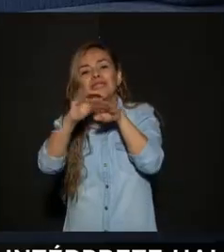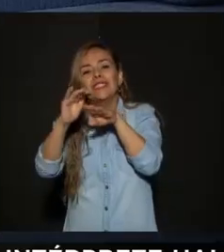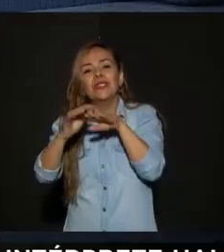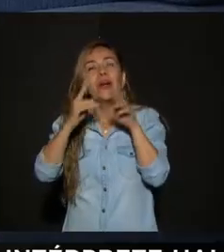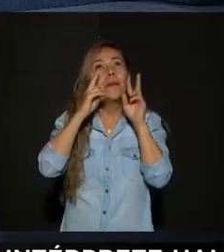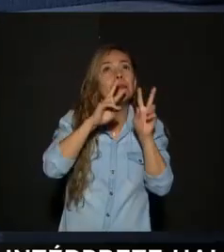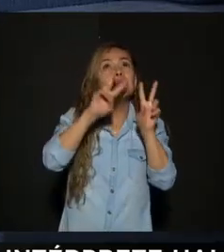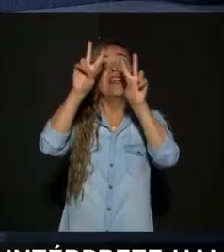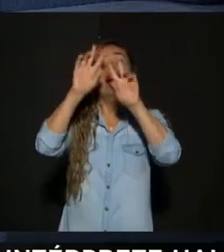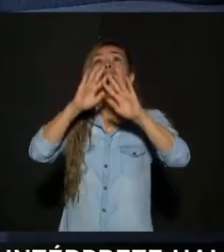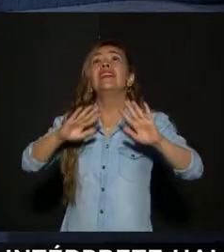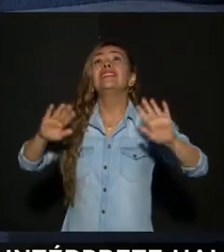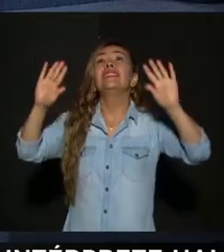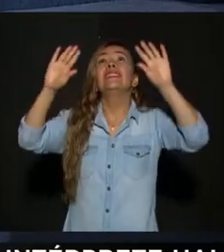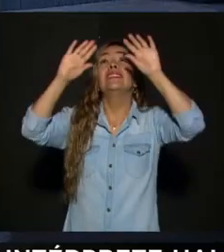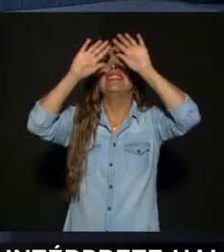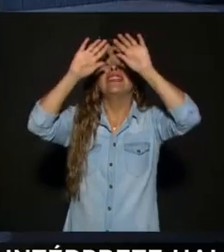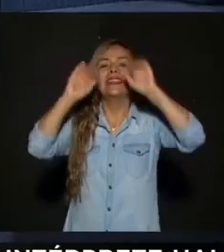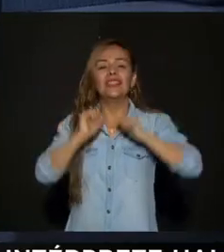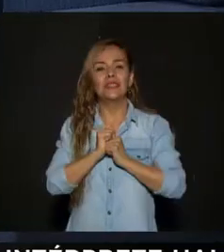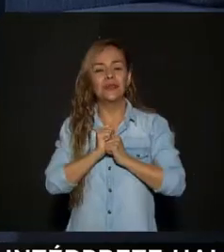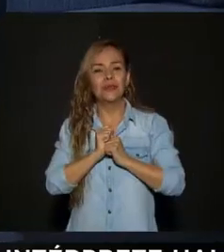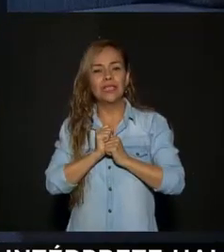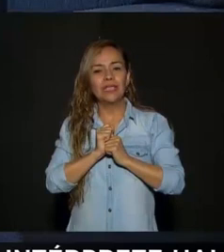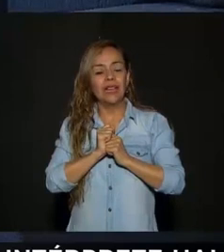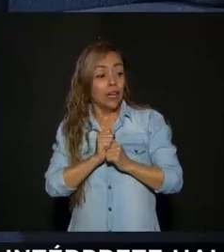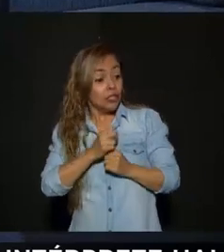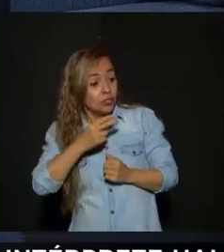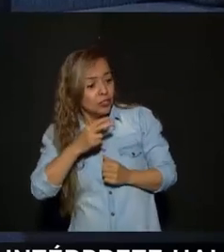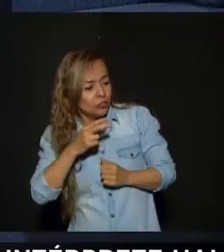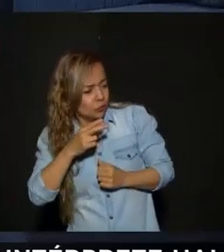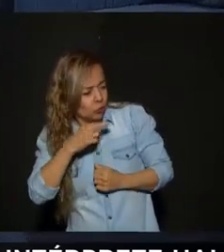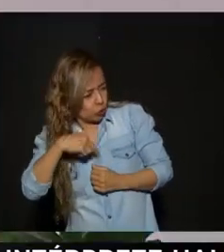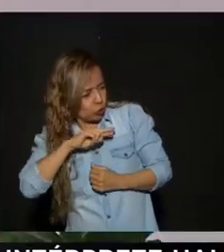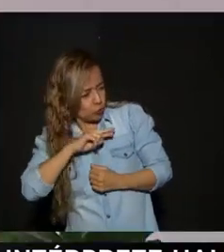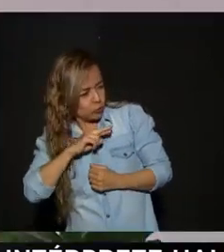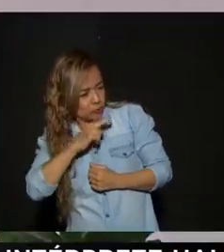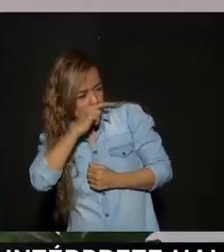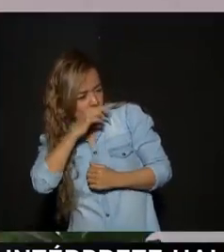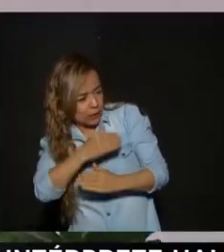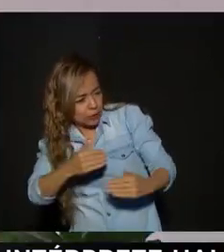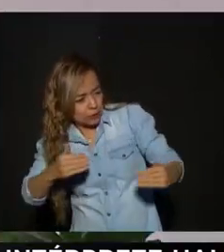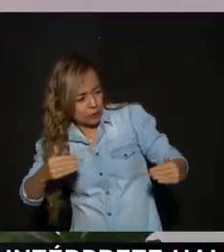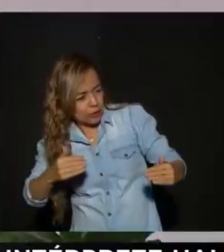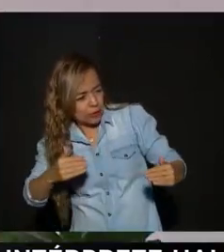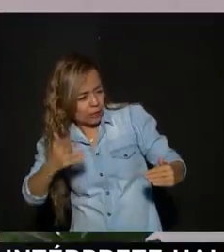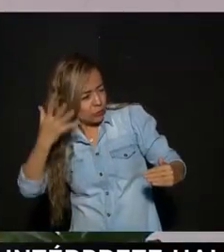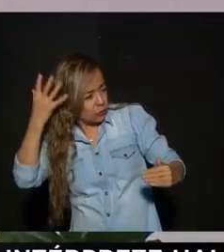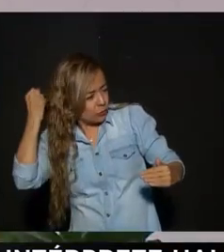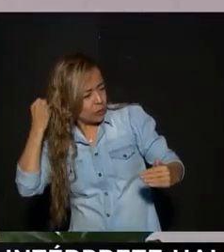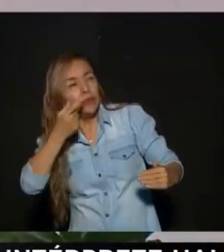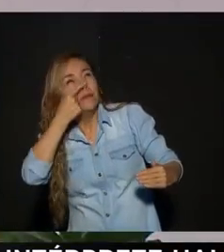que hacemos. Así es. Y cuando somos niños, yo creo que el cielo siempre nos genera mucha más curiosidad que a veces cuando